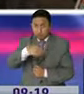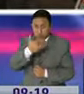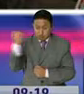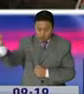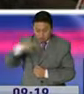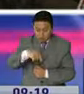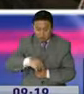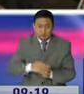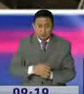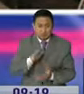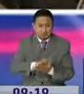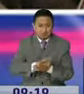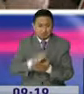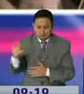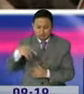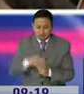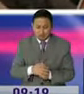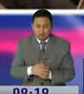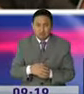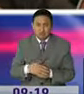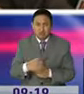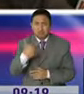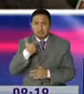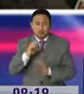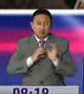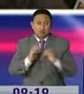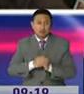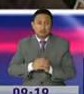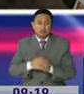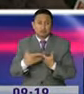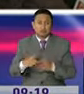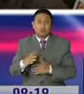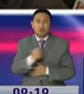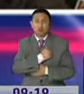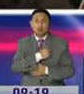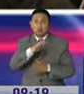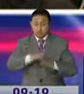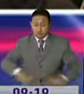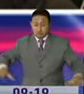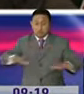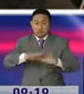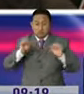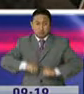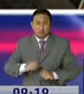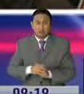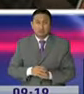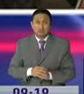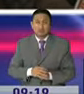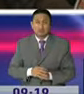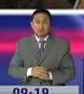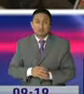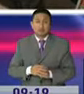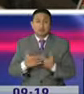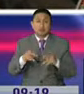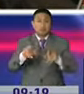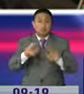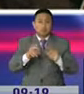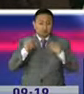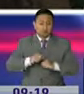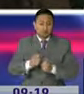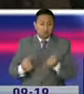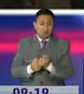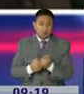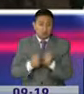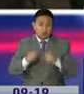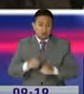venir, tranquilamente pueden venir a hablar aquí conmigo, podemos hablar con el dueño de este terreno para que él nos apoye y que